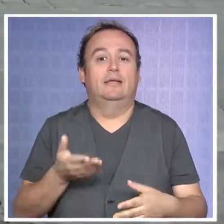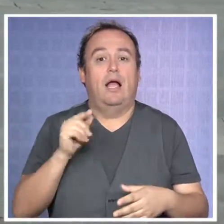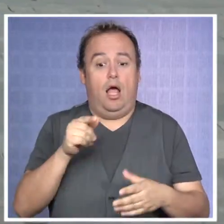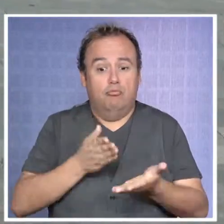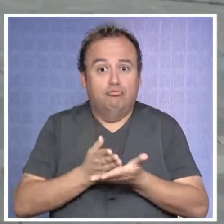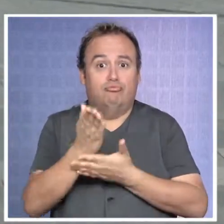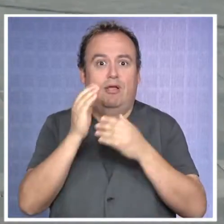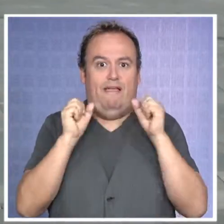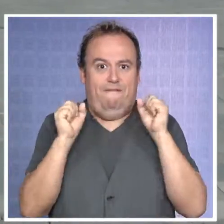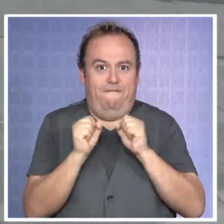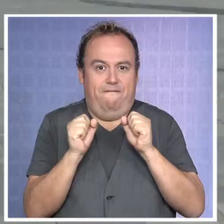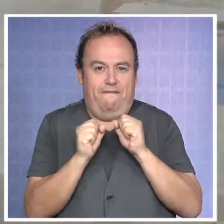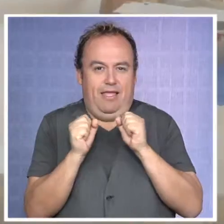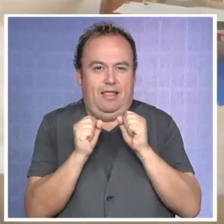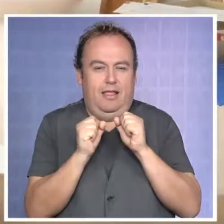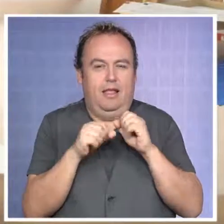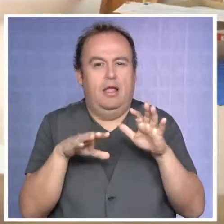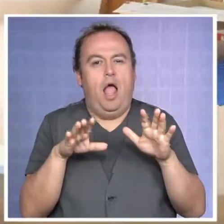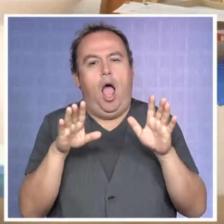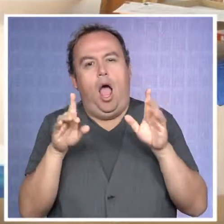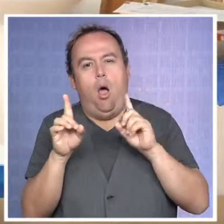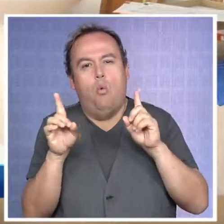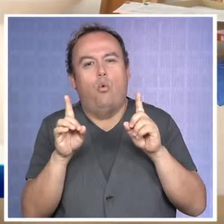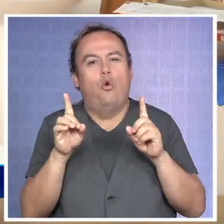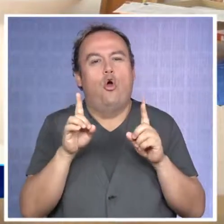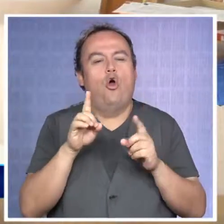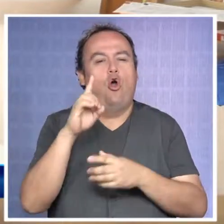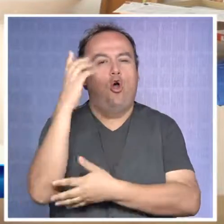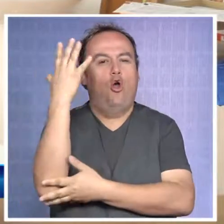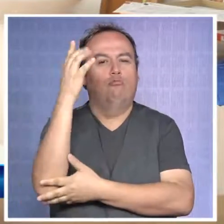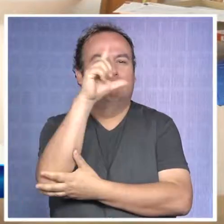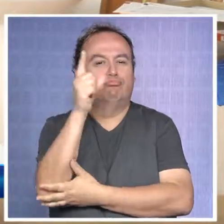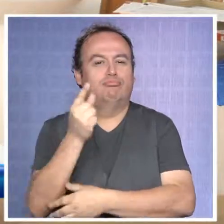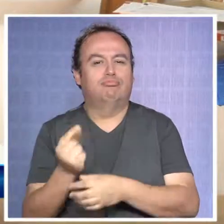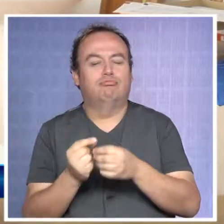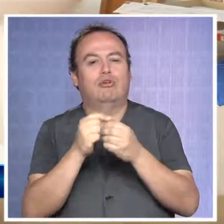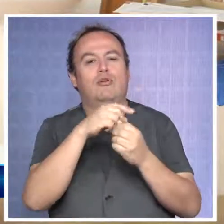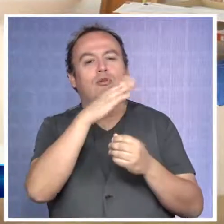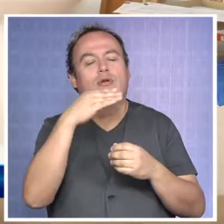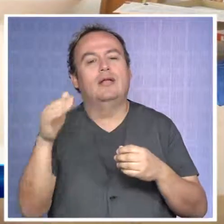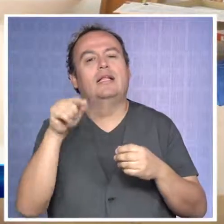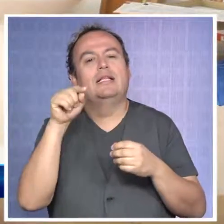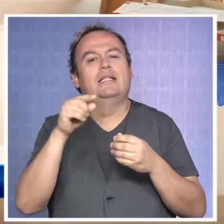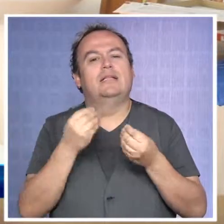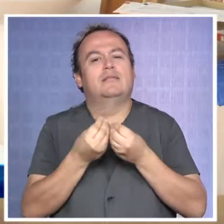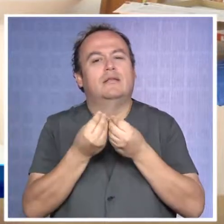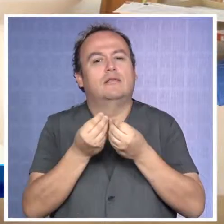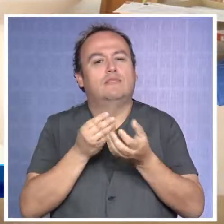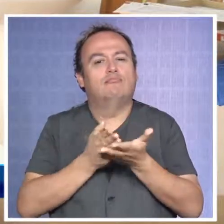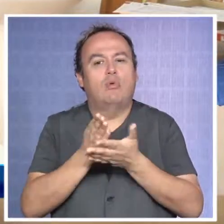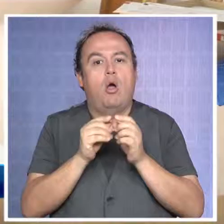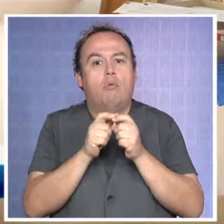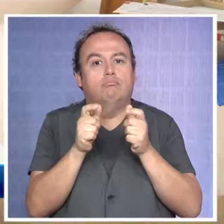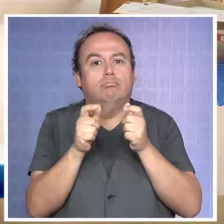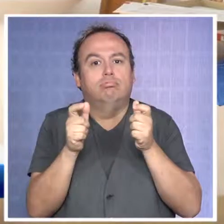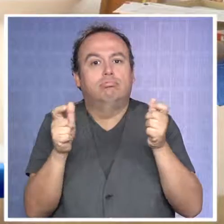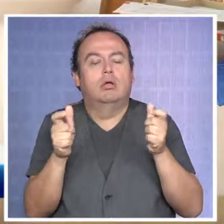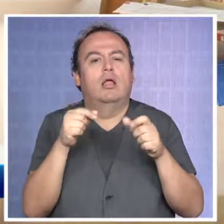el invierno realmente, porque aún estamos en el otoño, generalmente comienzan a aumentar las enfermedades